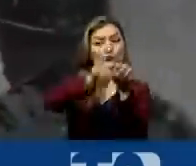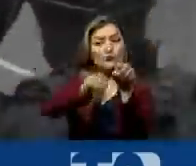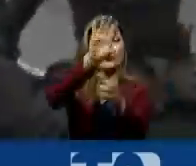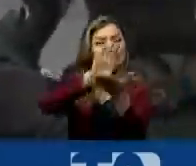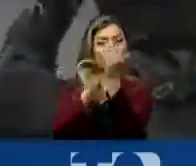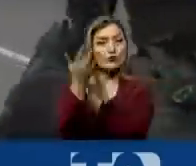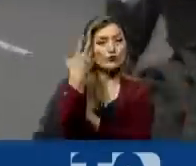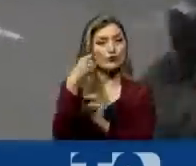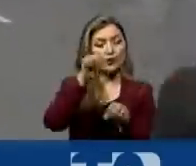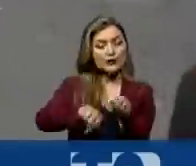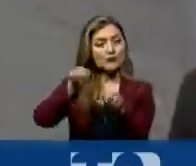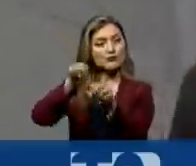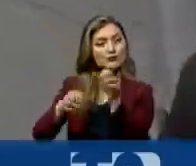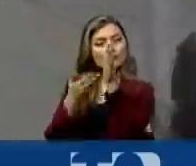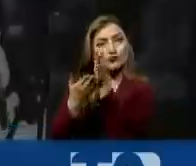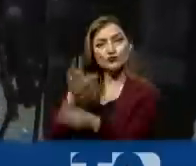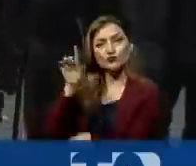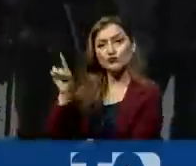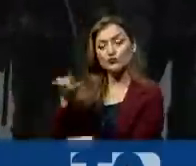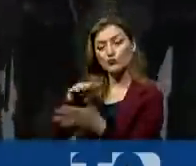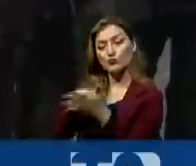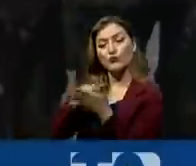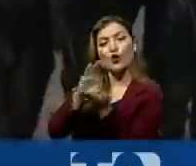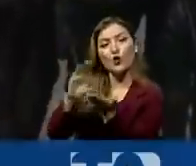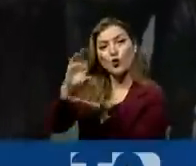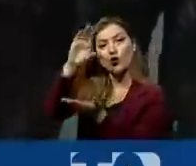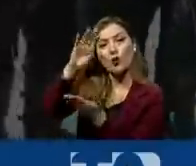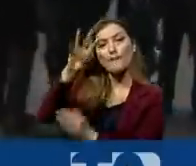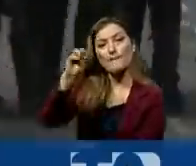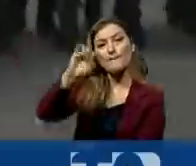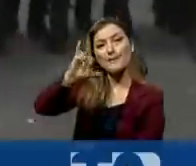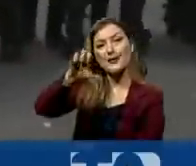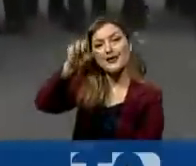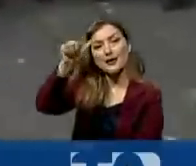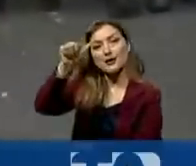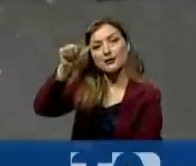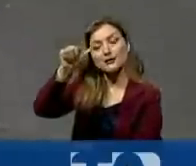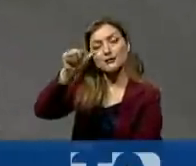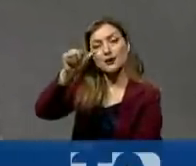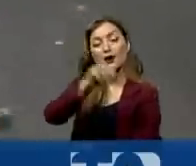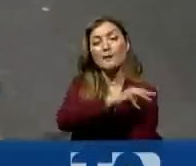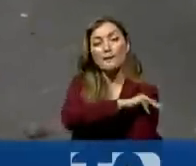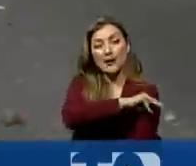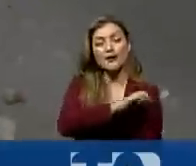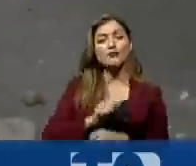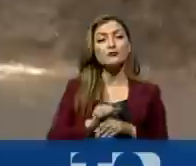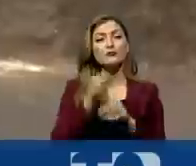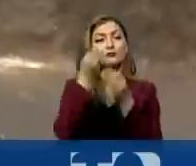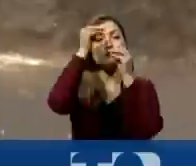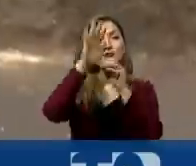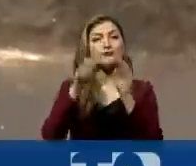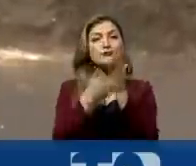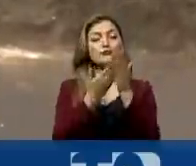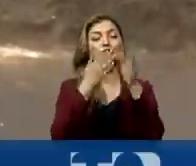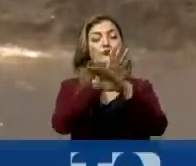histórico de quito por ejemplo por estudiantes del colegio mejía el hecho de los anuncios de posibles atentados al